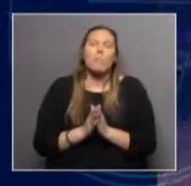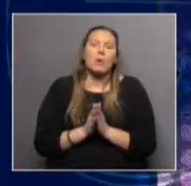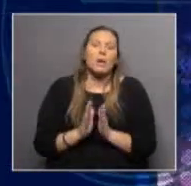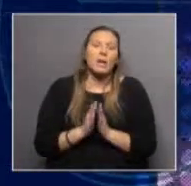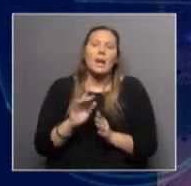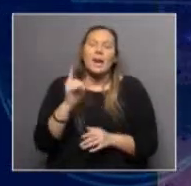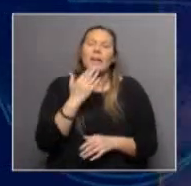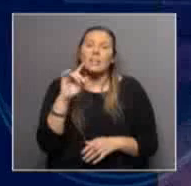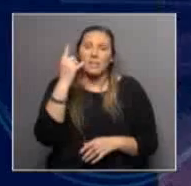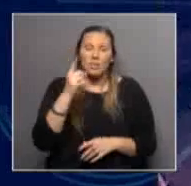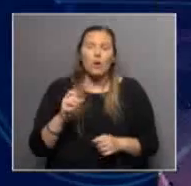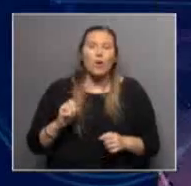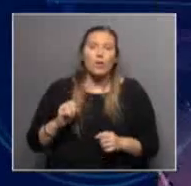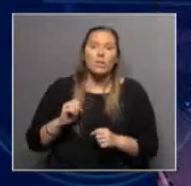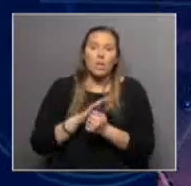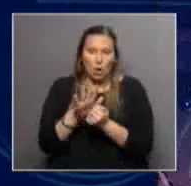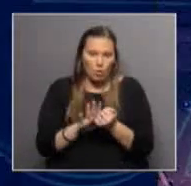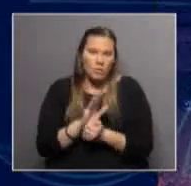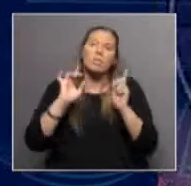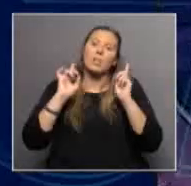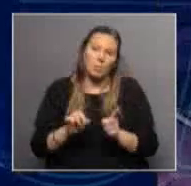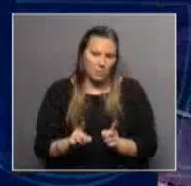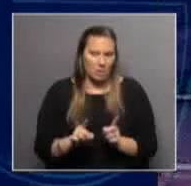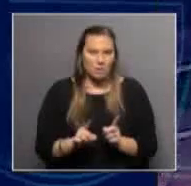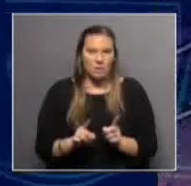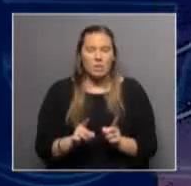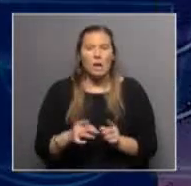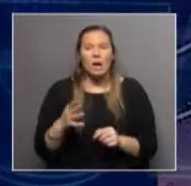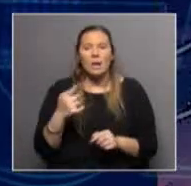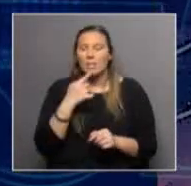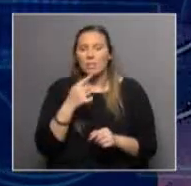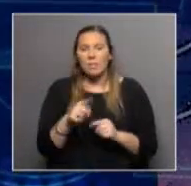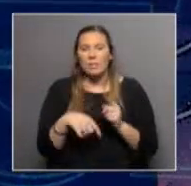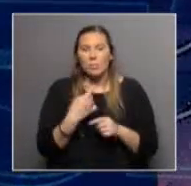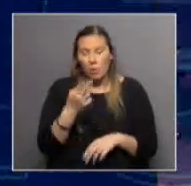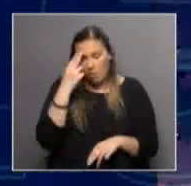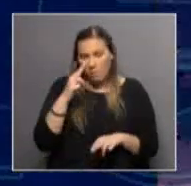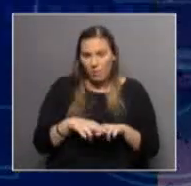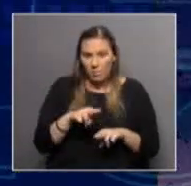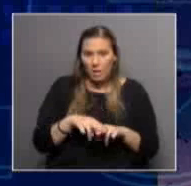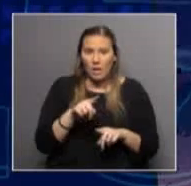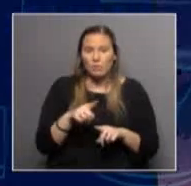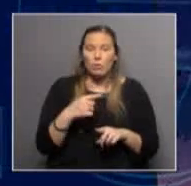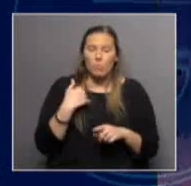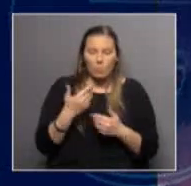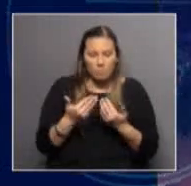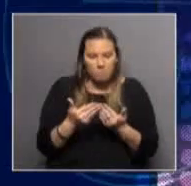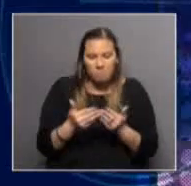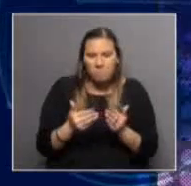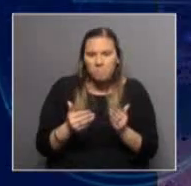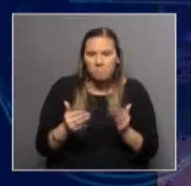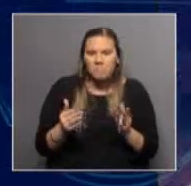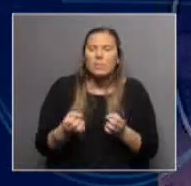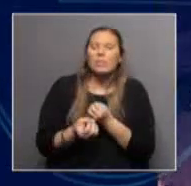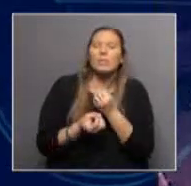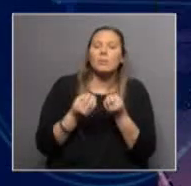el COVID también. Ah, sí, pasaron por eso. Sí, también pasamos por el COVID. Y decías, después de la enfermedad, esto fue como un alargue, ¿y qué